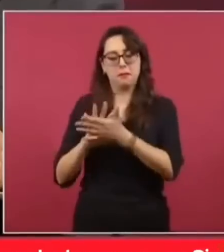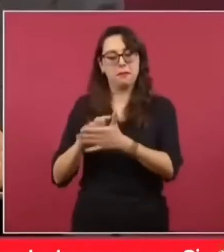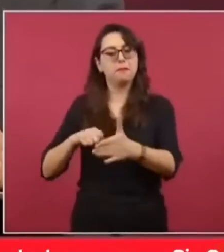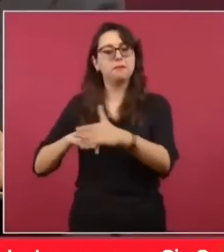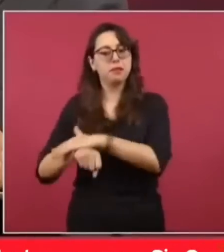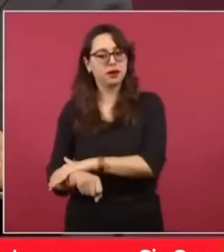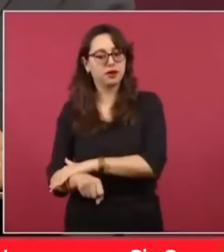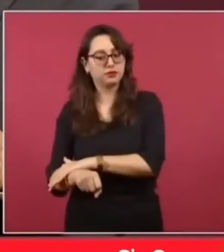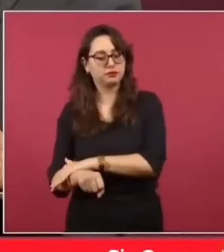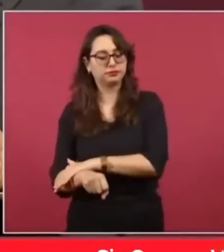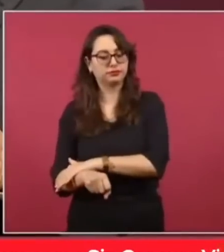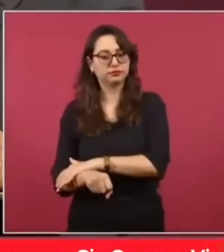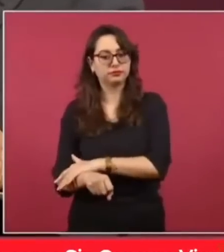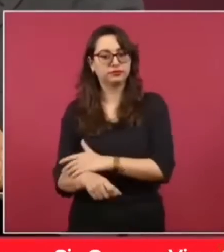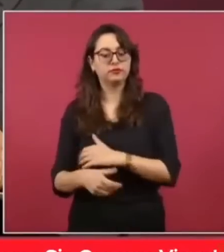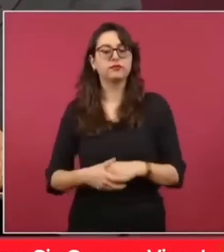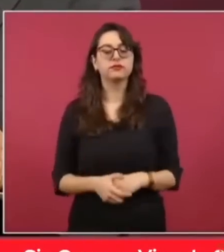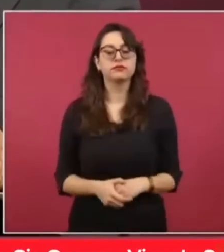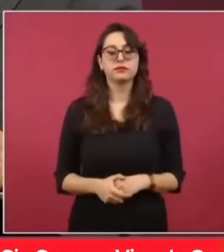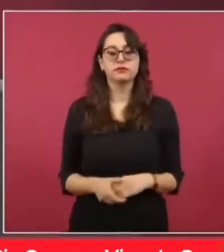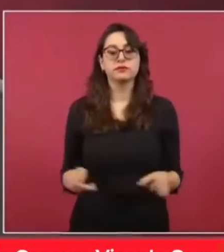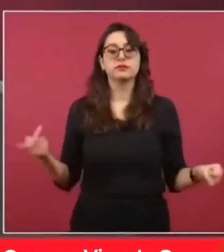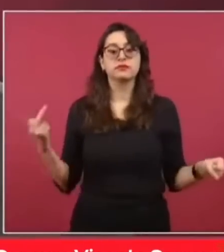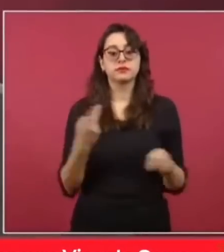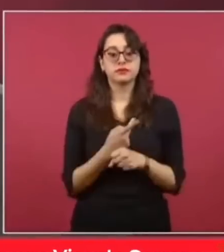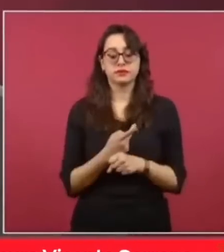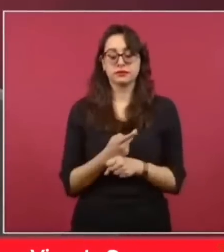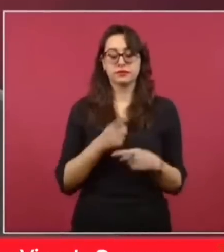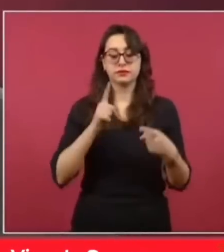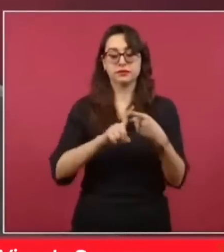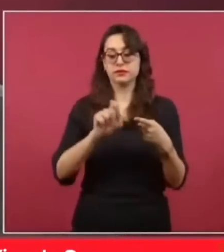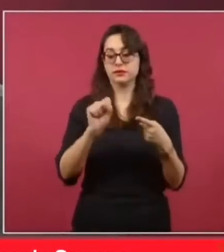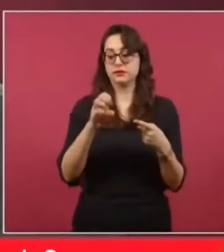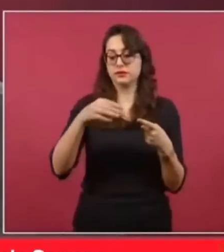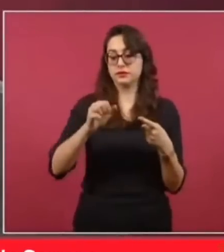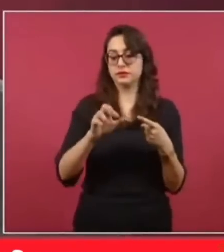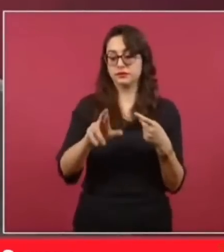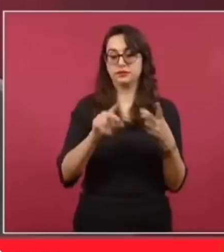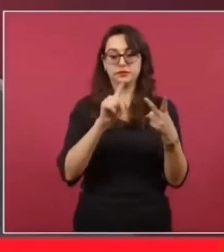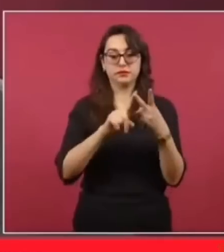si un elemento del ejército, de la marina, comete un delito,